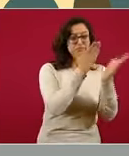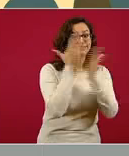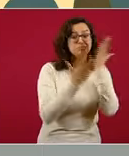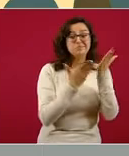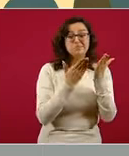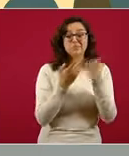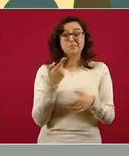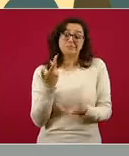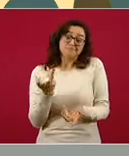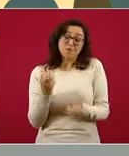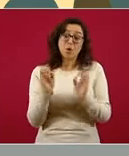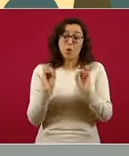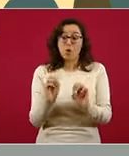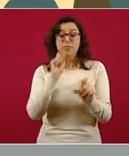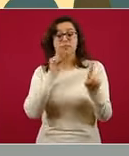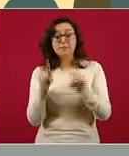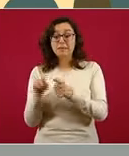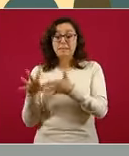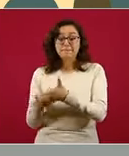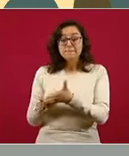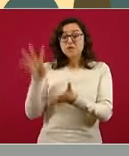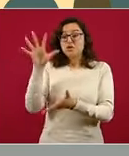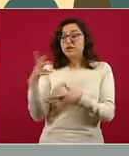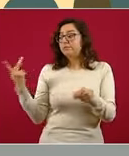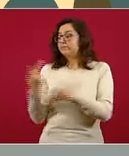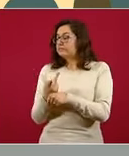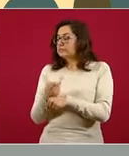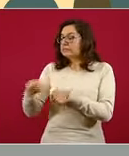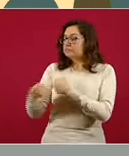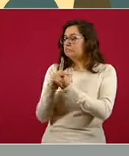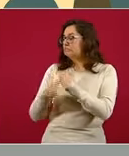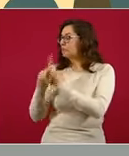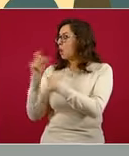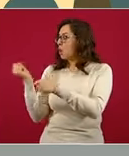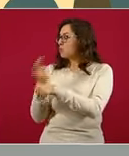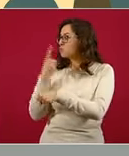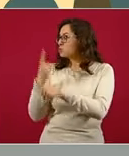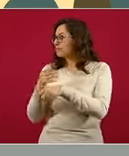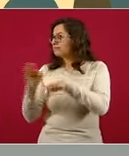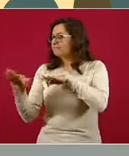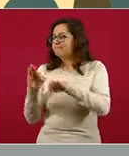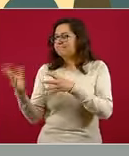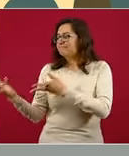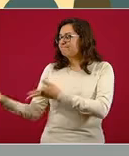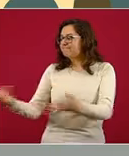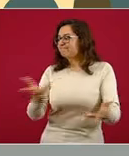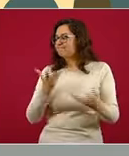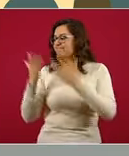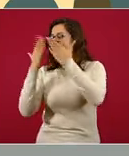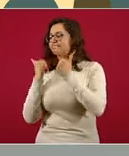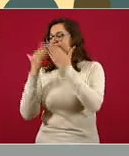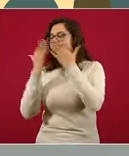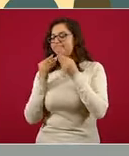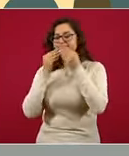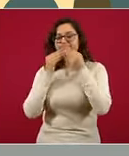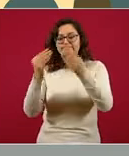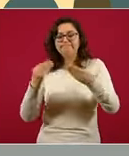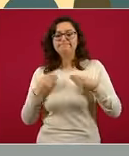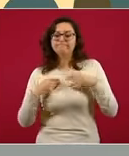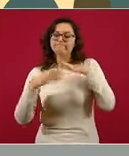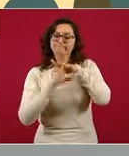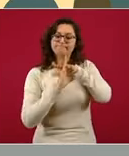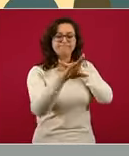hay oportunidades específicas o suficientes en los países de su origen y deciden migrar a